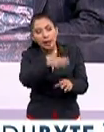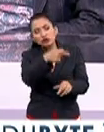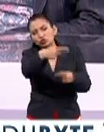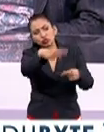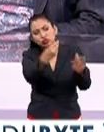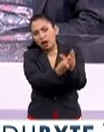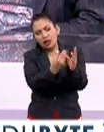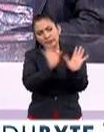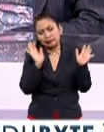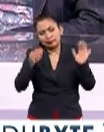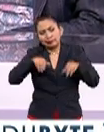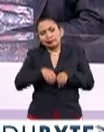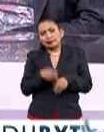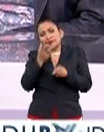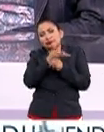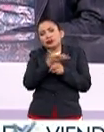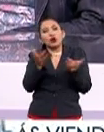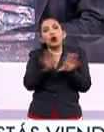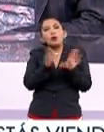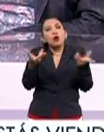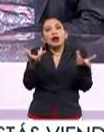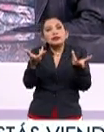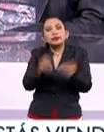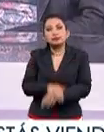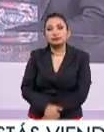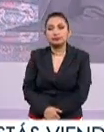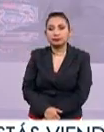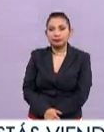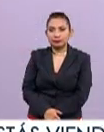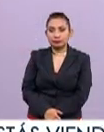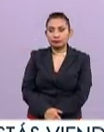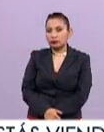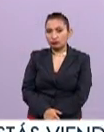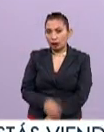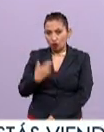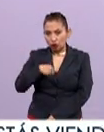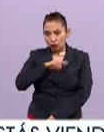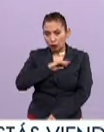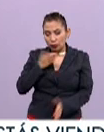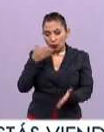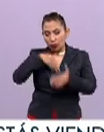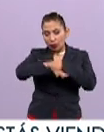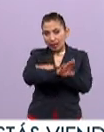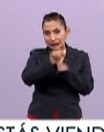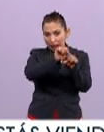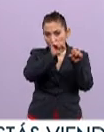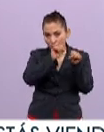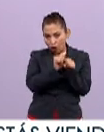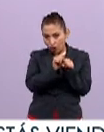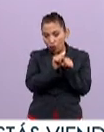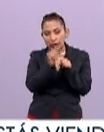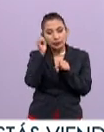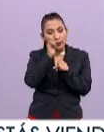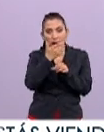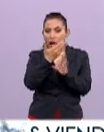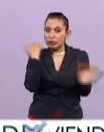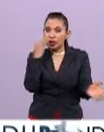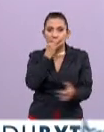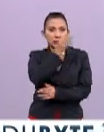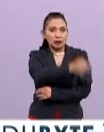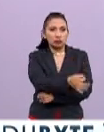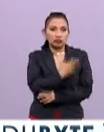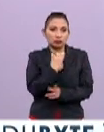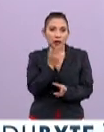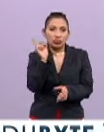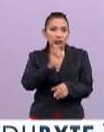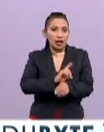pues de su clase, aquí lo vamos a estar. ¿Cómo opera en la práctica? No, nosotros cuando entramos al salón de clases, siempre avisamos que llegamos,